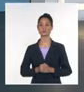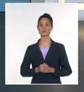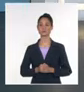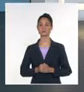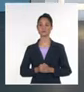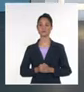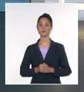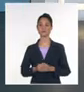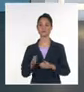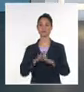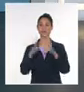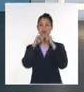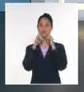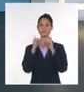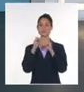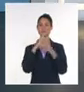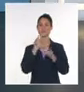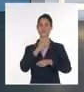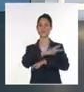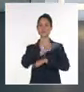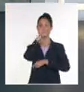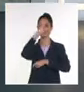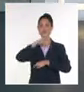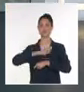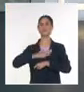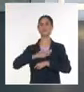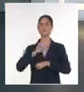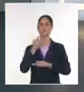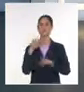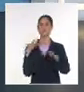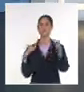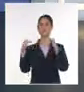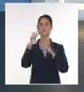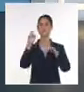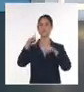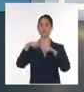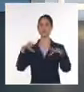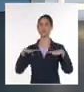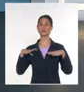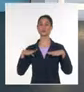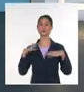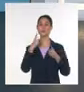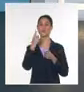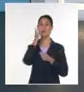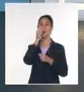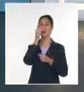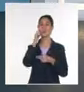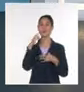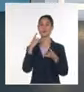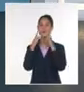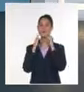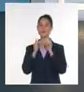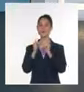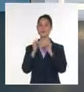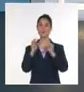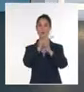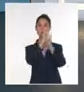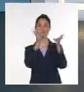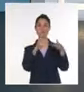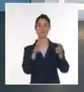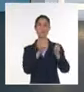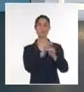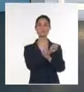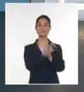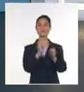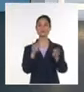Vamos con breves nacionales en el Estelar. El ministro de Turismo, Juan Carlos García Granda, comunicó mediante su cuenta en X que la plataforma de